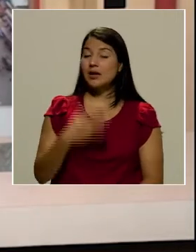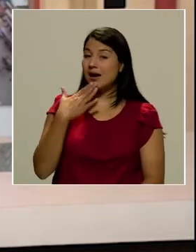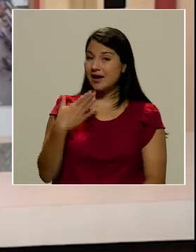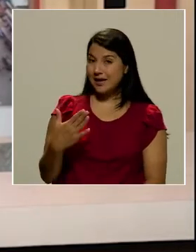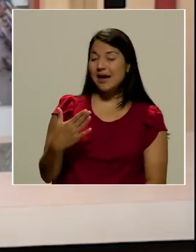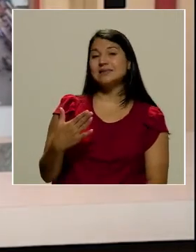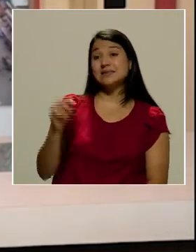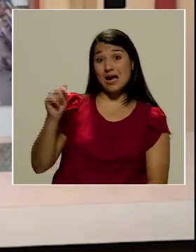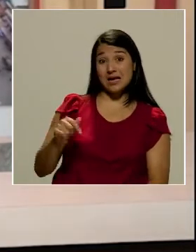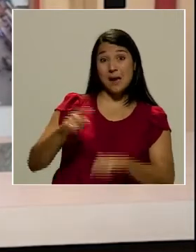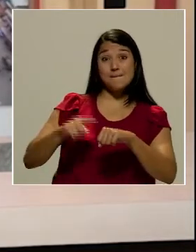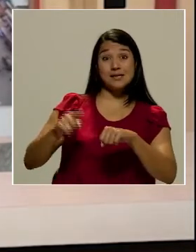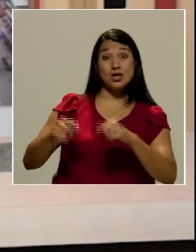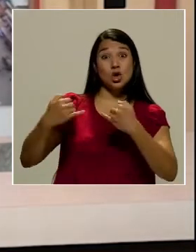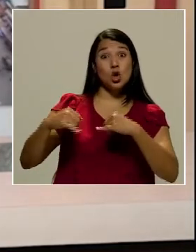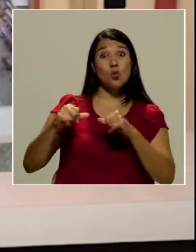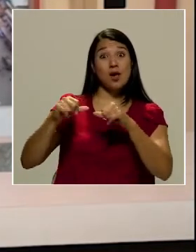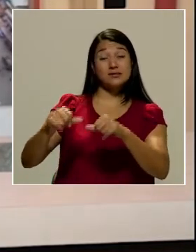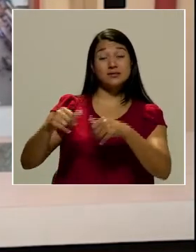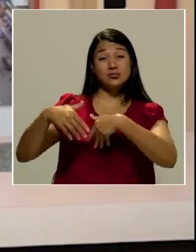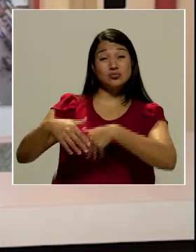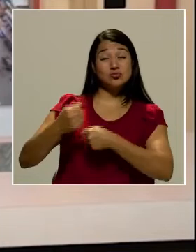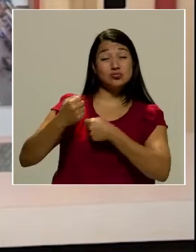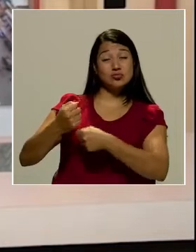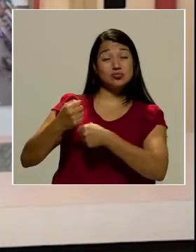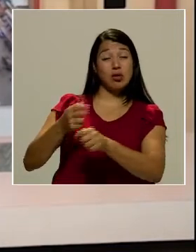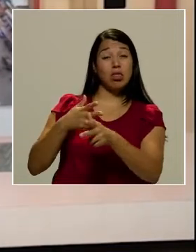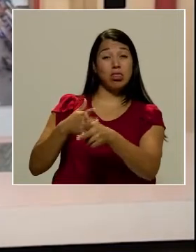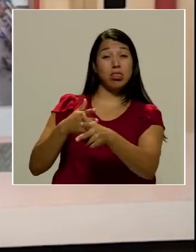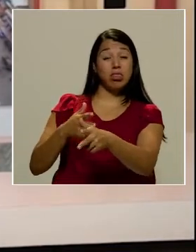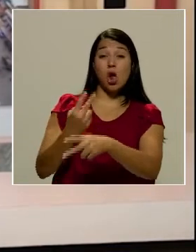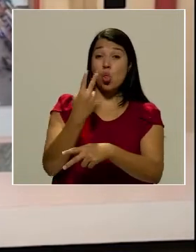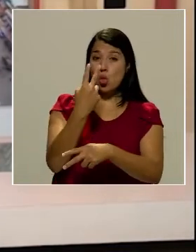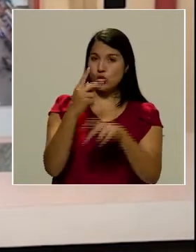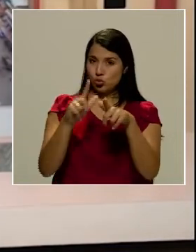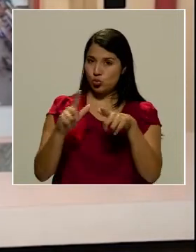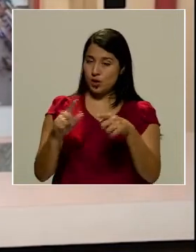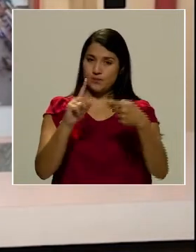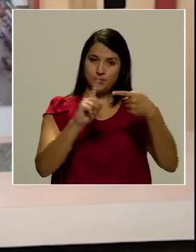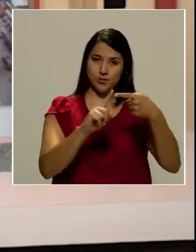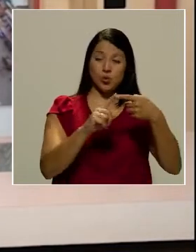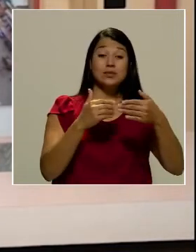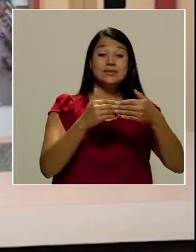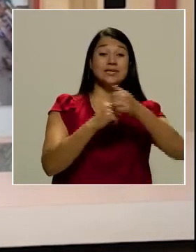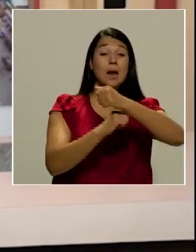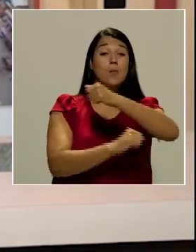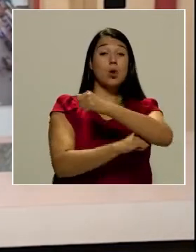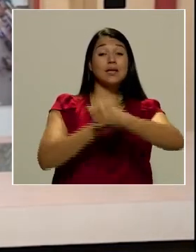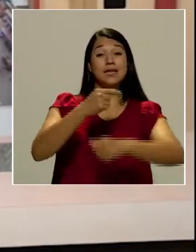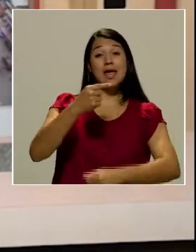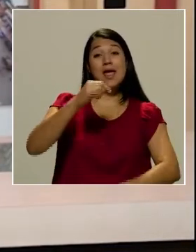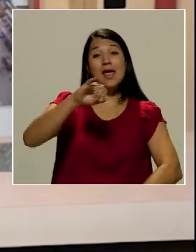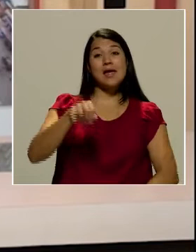Gracias. Aquí en Pérez Celedón continúan las manifestaciones, 2 puntos específicos, uno en el sector del puente del Jilguero y otro